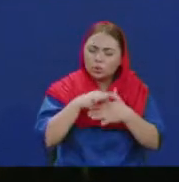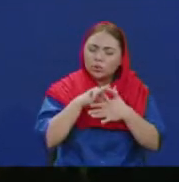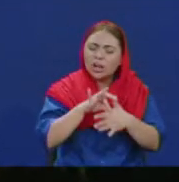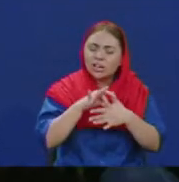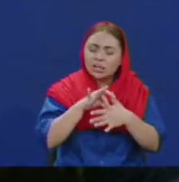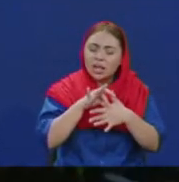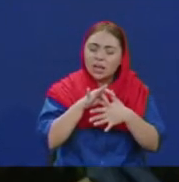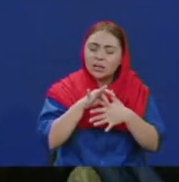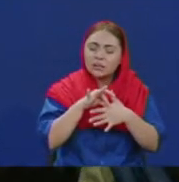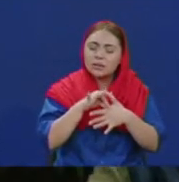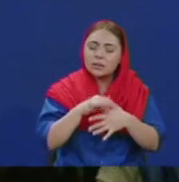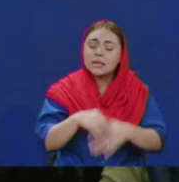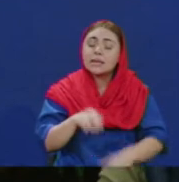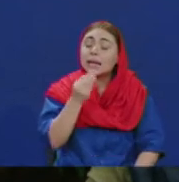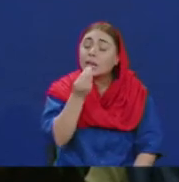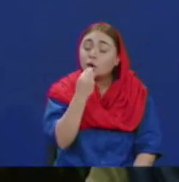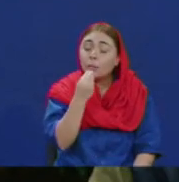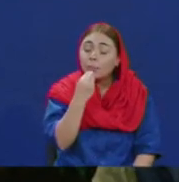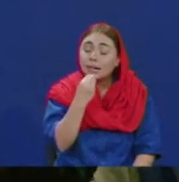Y que al comer del cordero,